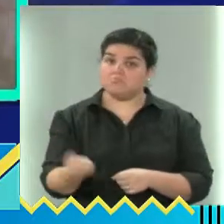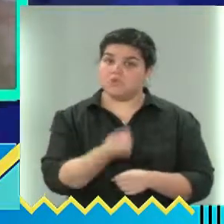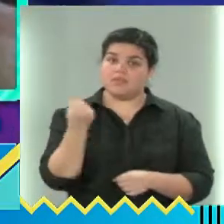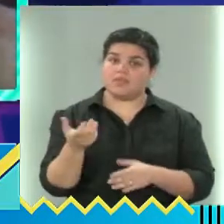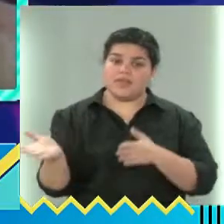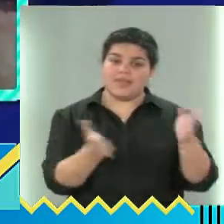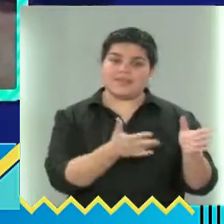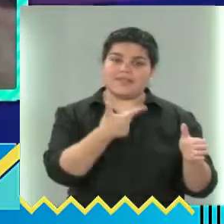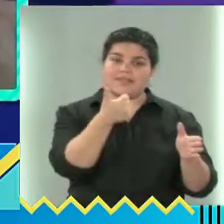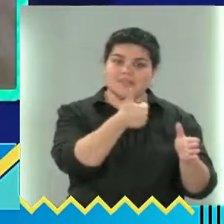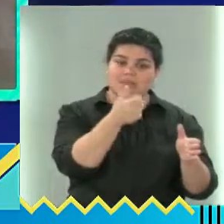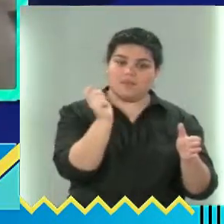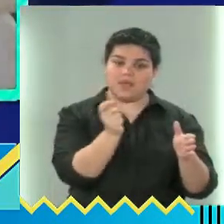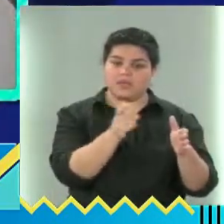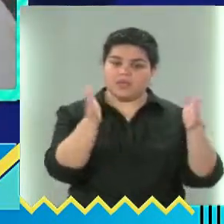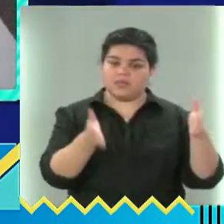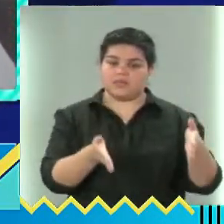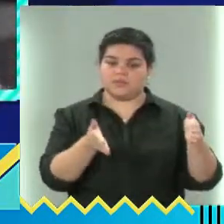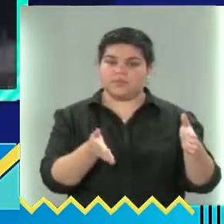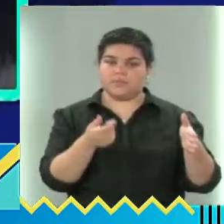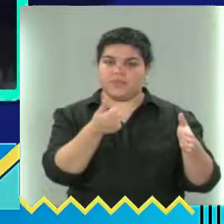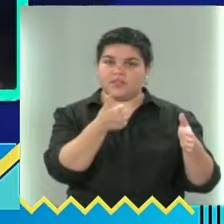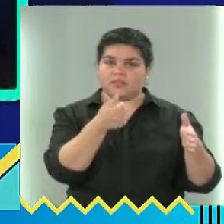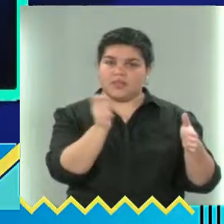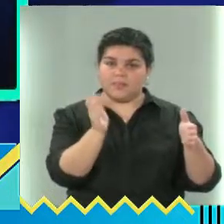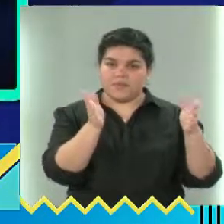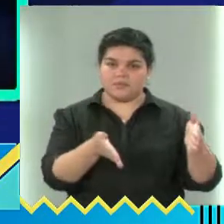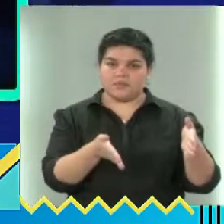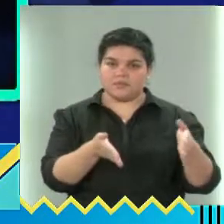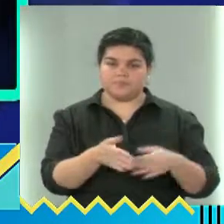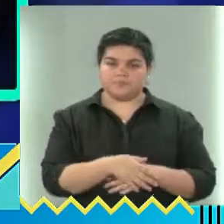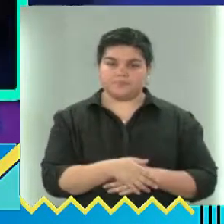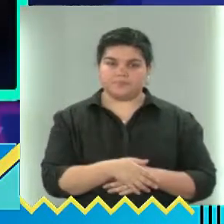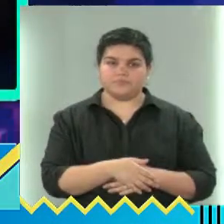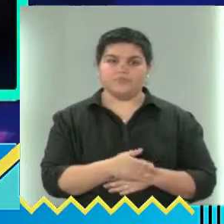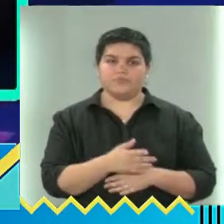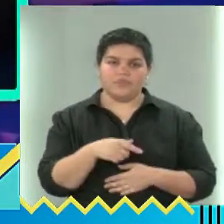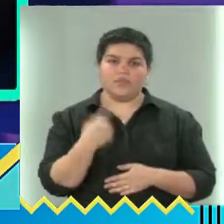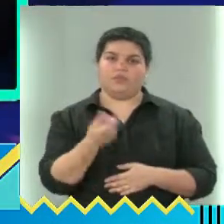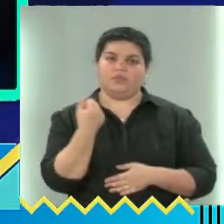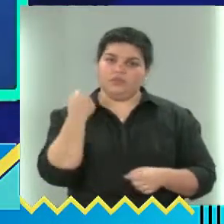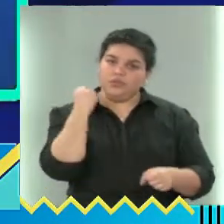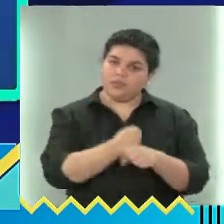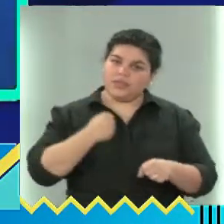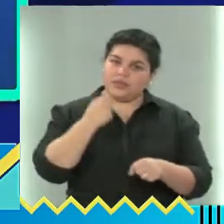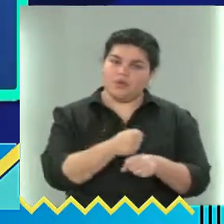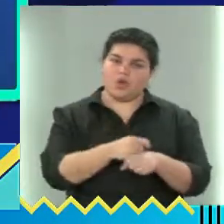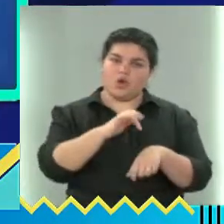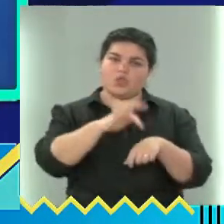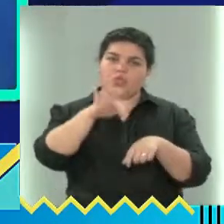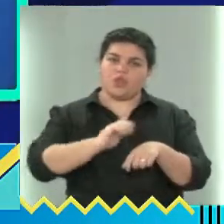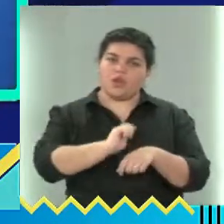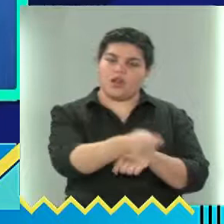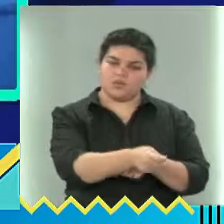que por distintos motivos no pudimos trabajar adecuadamente en la hemodonación